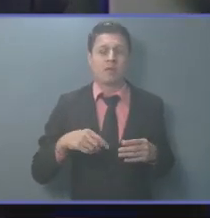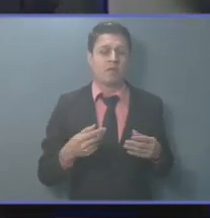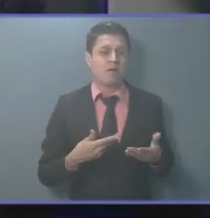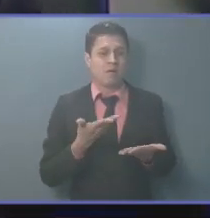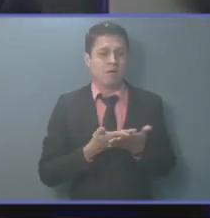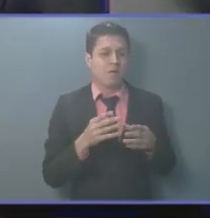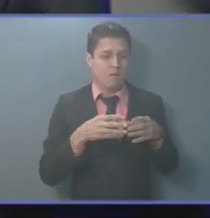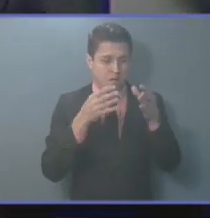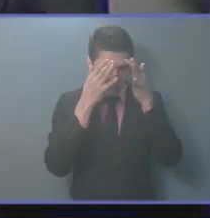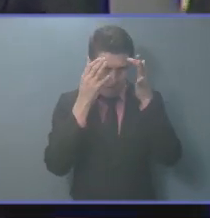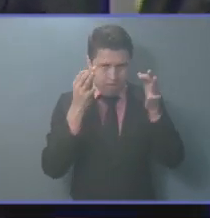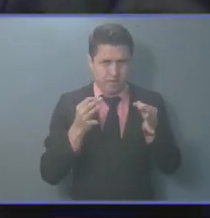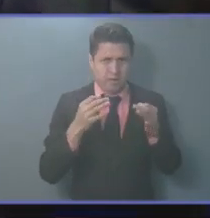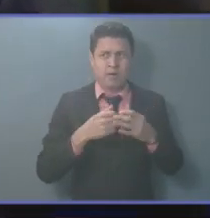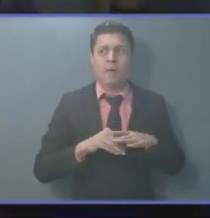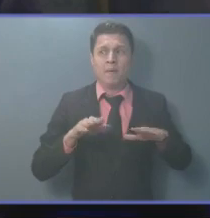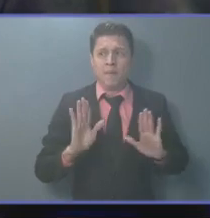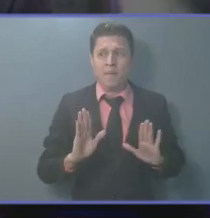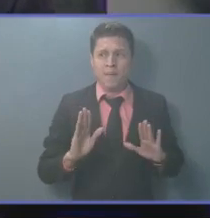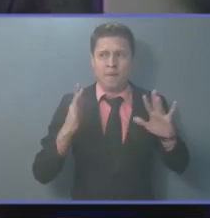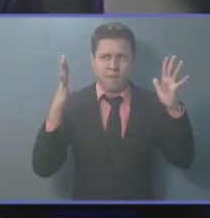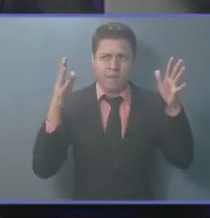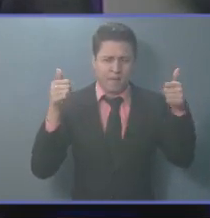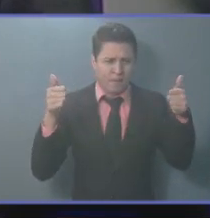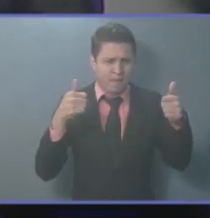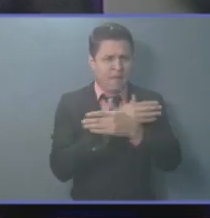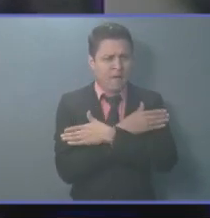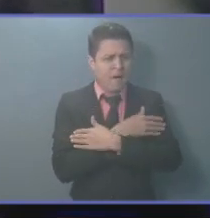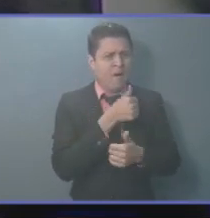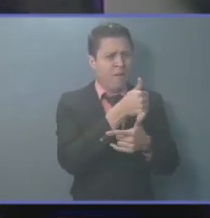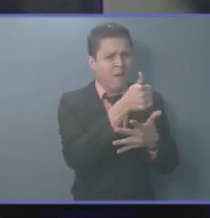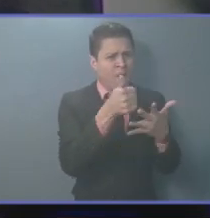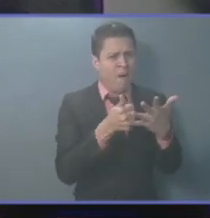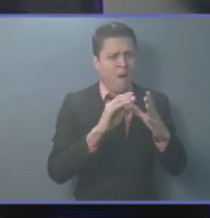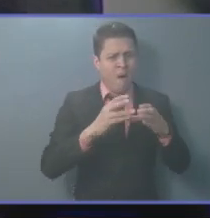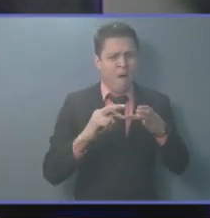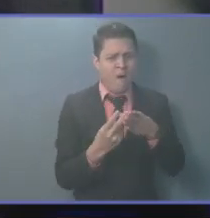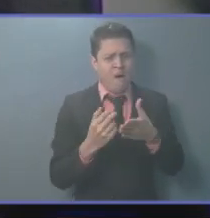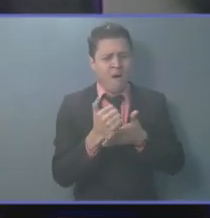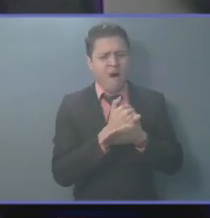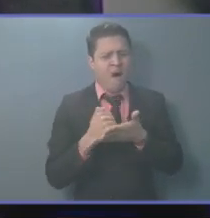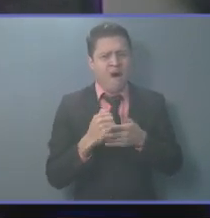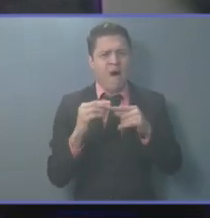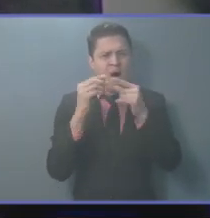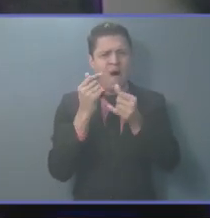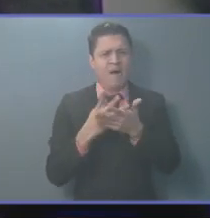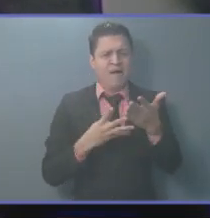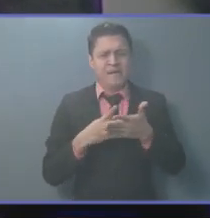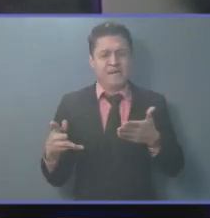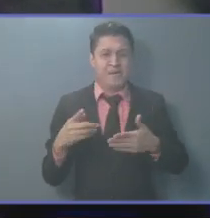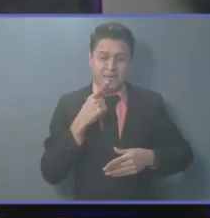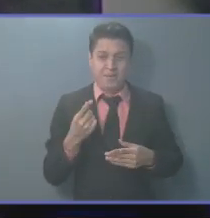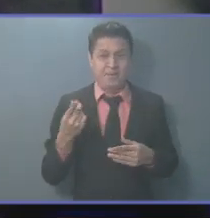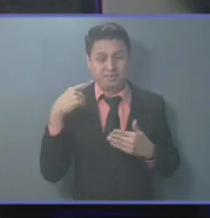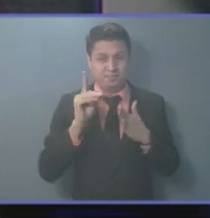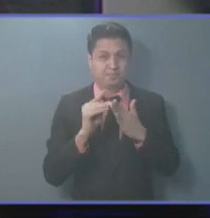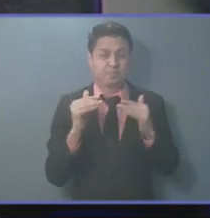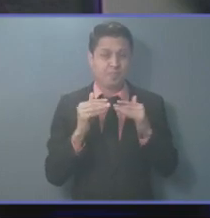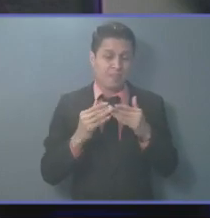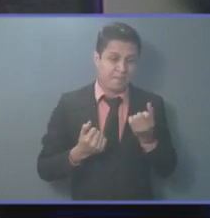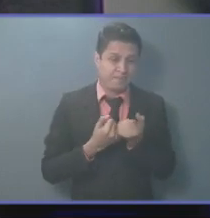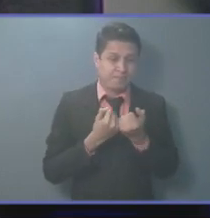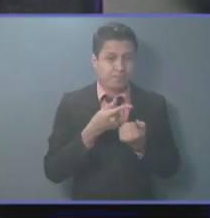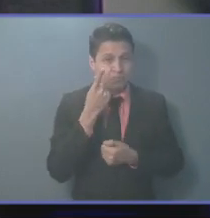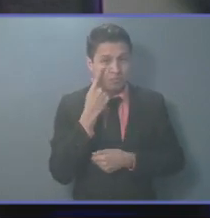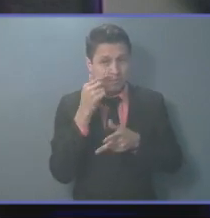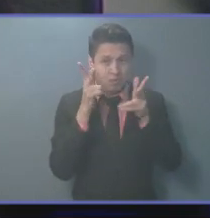decreto. Quiero felicitar a cada uno de los miembros de la Comisión de Hacienda y a los diputados y diputadas que estaban también